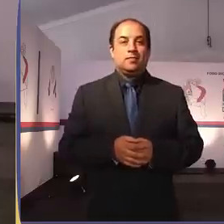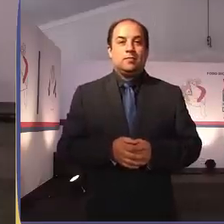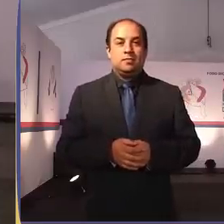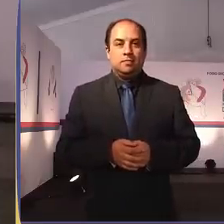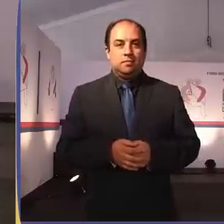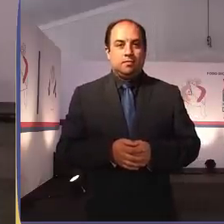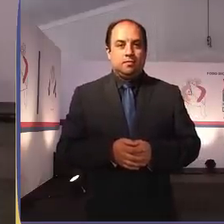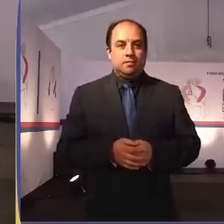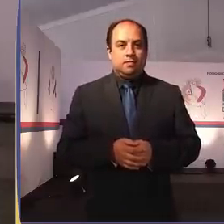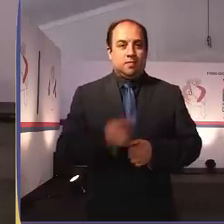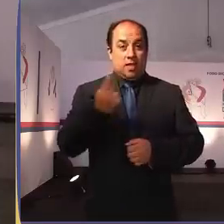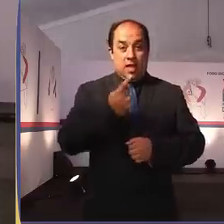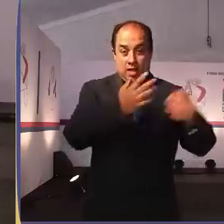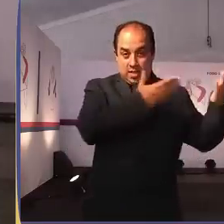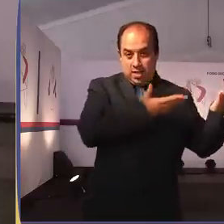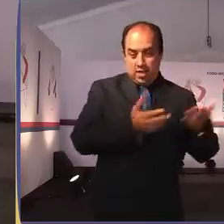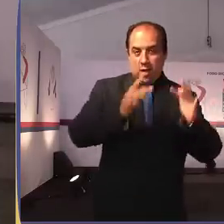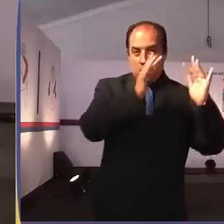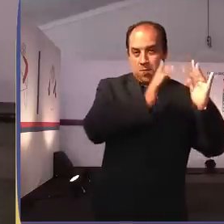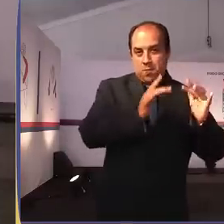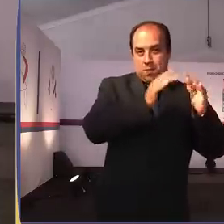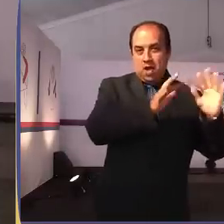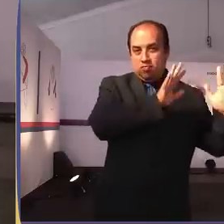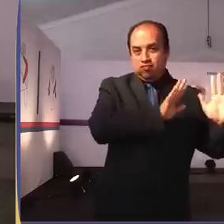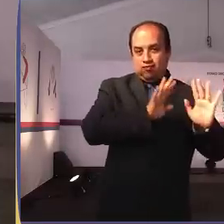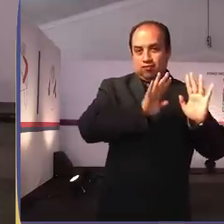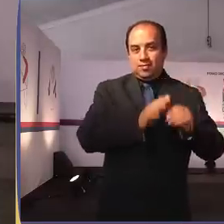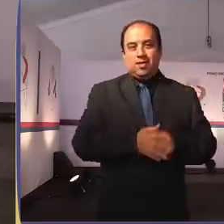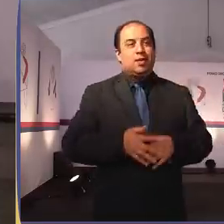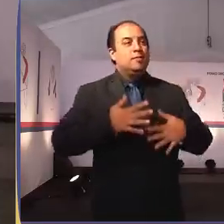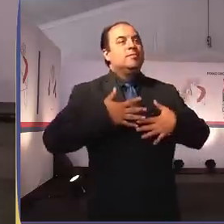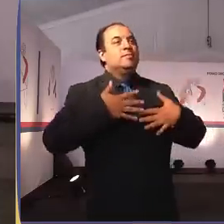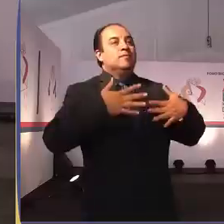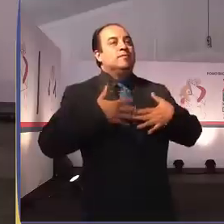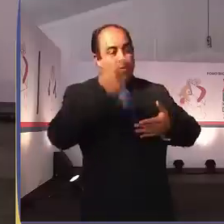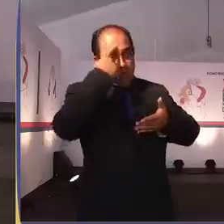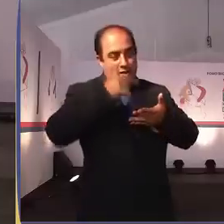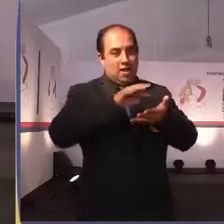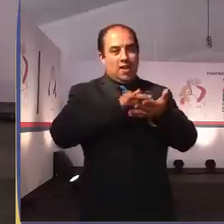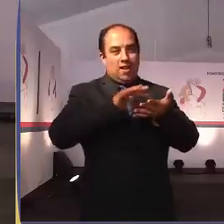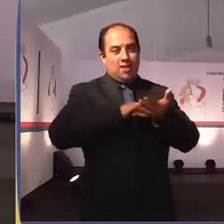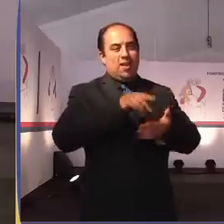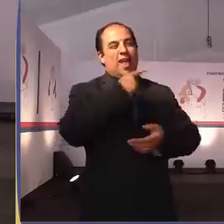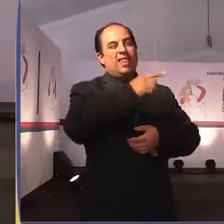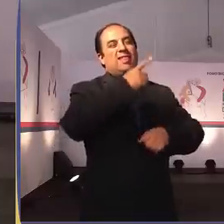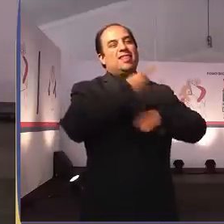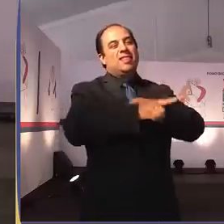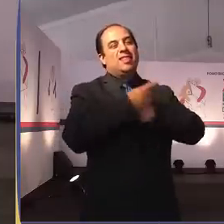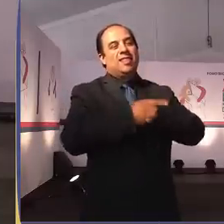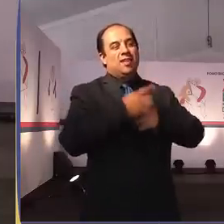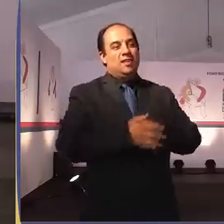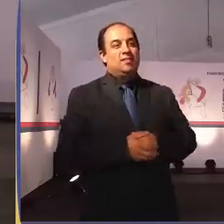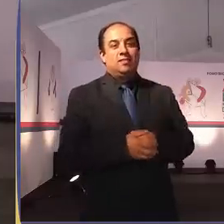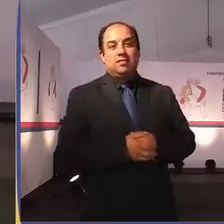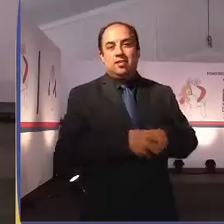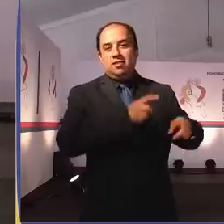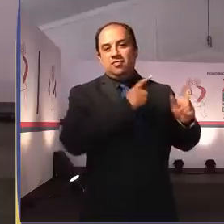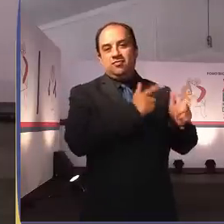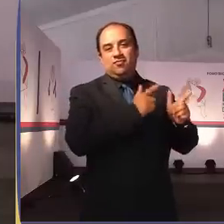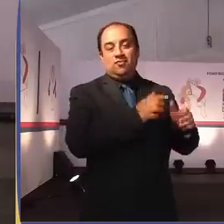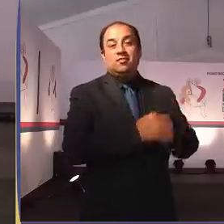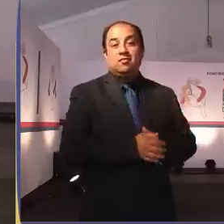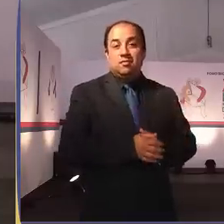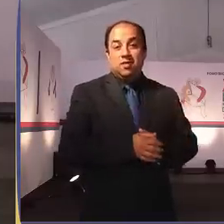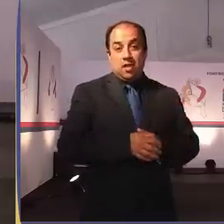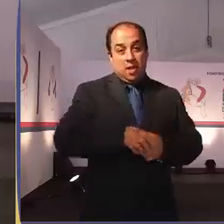Entonces, ¿qué? Llegan los franceses. Toma aire, Paco, porque yo creo que la lectura te está haciendo mucho daño. Honestamente, te está dejando ya sin voz,